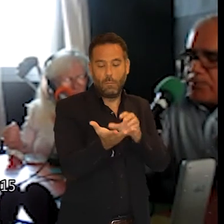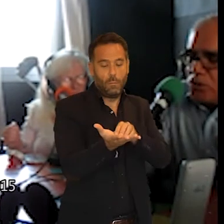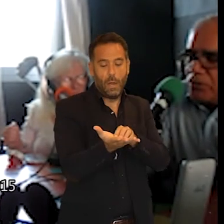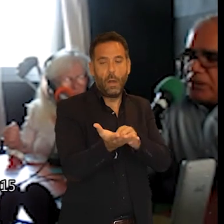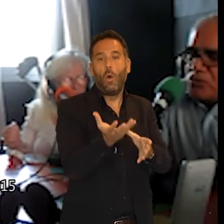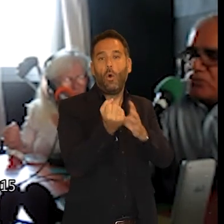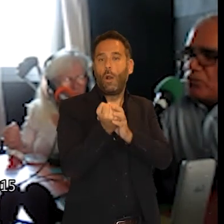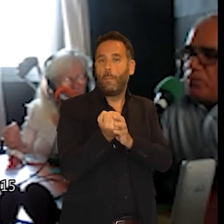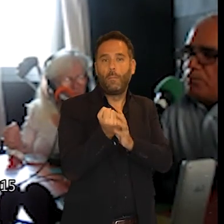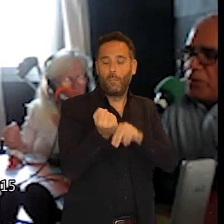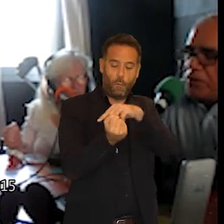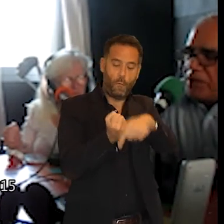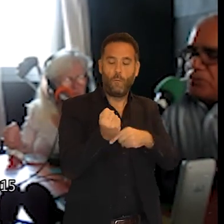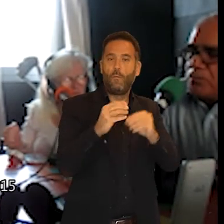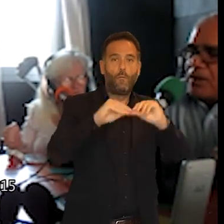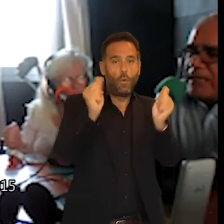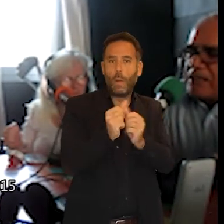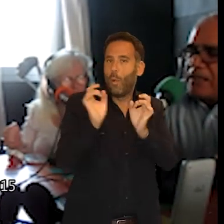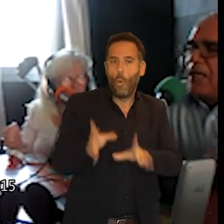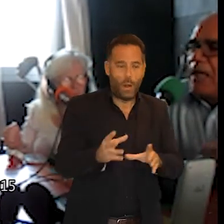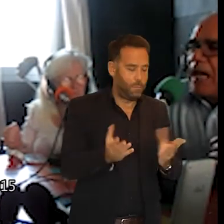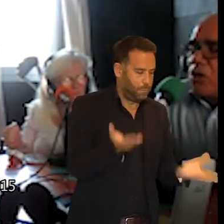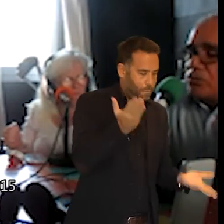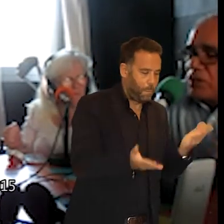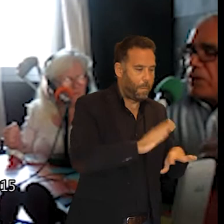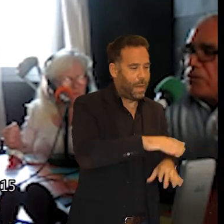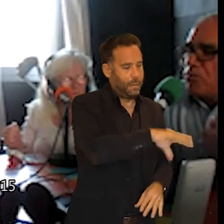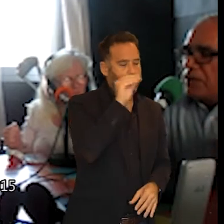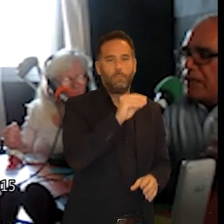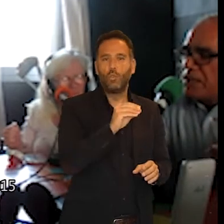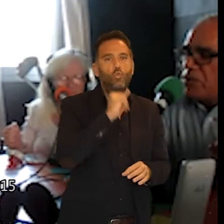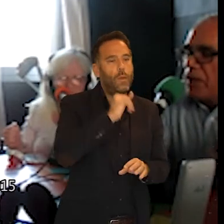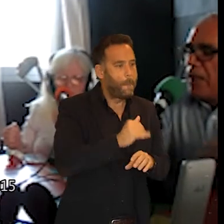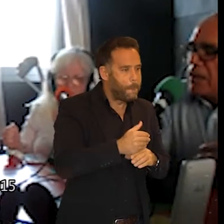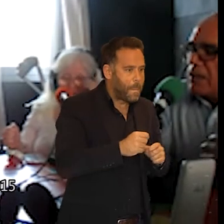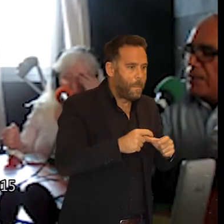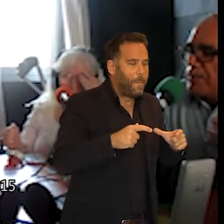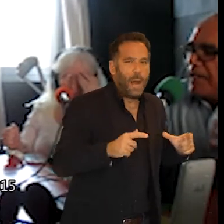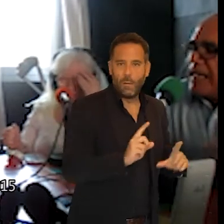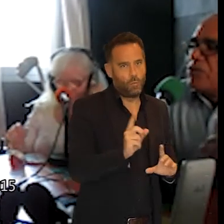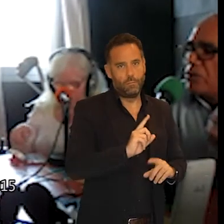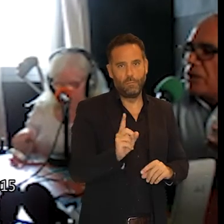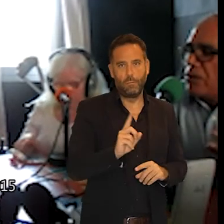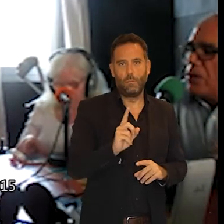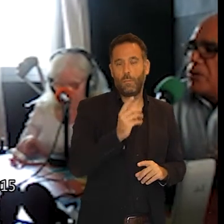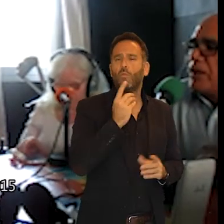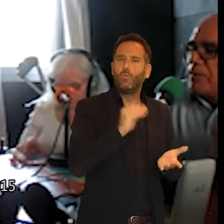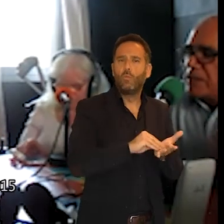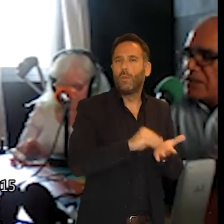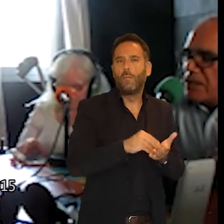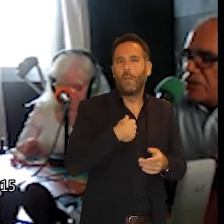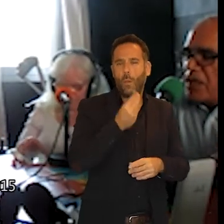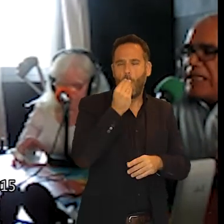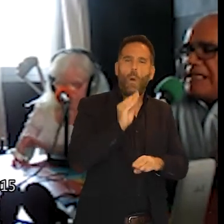o la palma o el puño. Entonces, todo eso, para no, porque si tú, ¿qué es lo que pasa en las dietas? Porque yo tengo muchas dietas, ¿no? Sí. Que si tú siempre